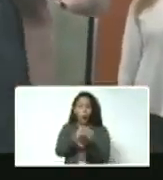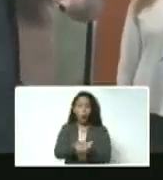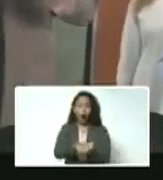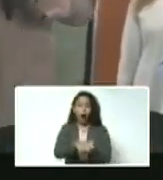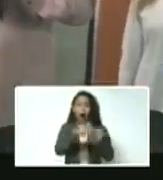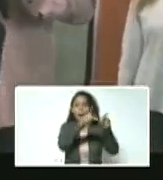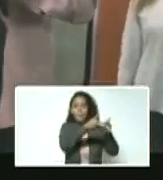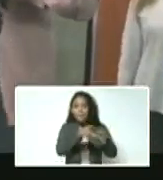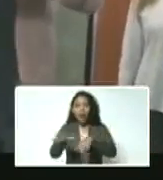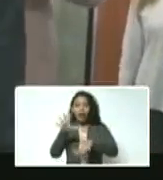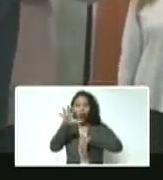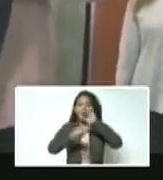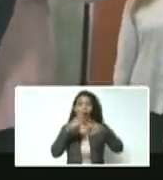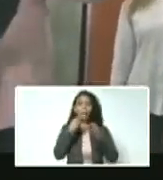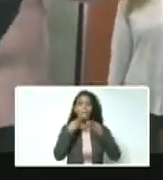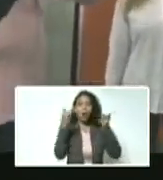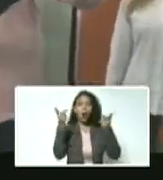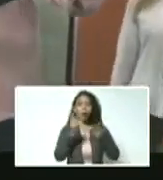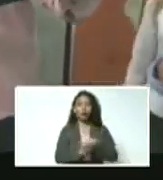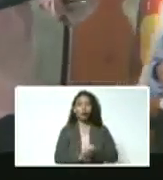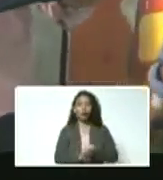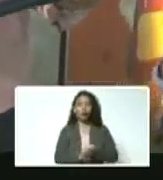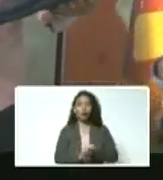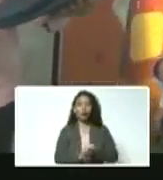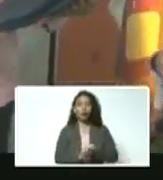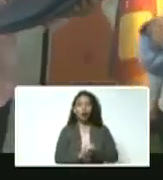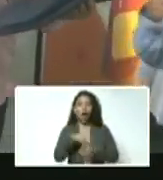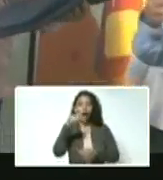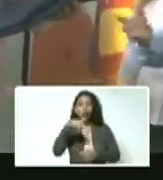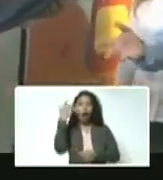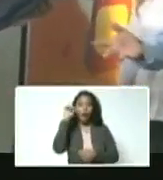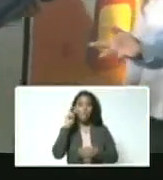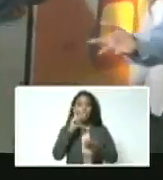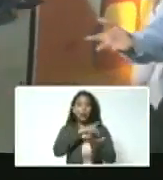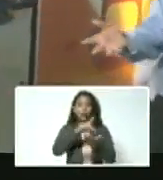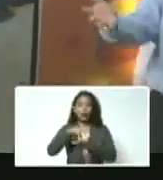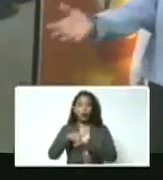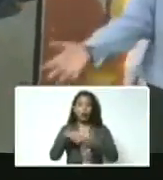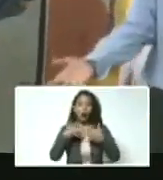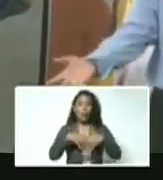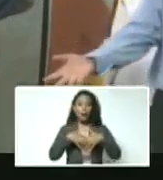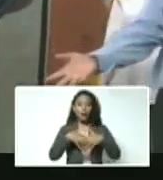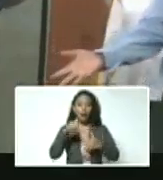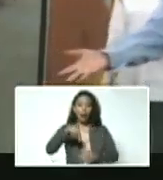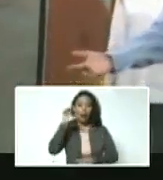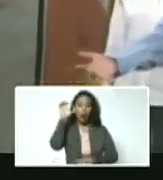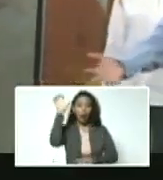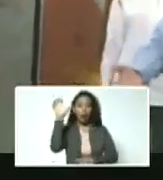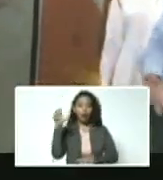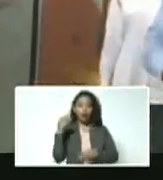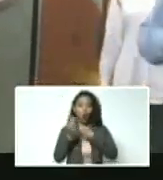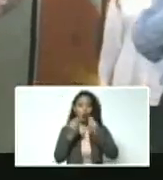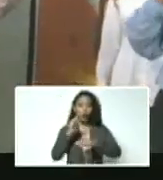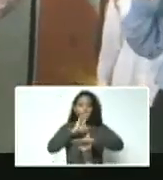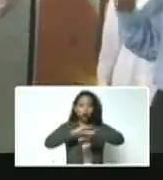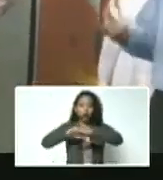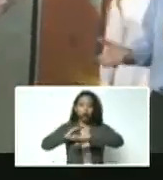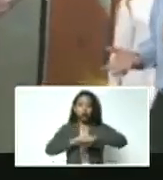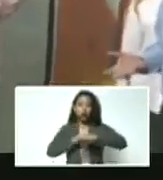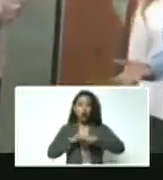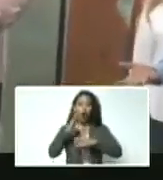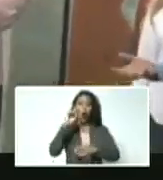de compras públicas. En este programa, presidente, están participando empresas del Estado como esta, Algodones del Orinoco. Está